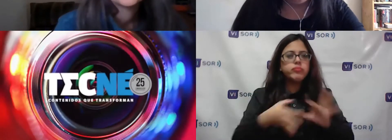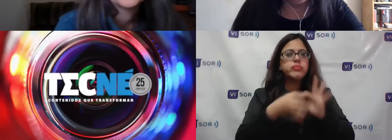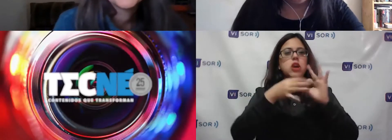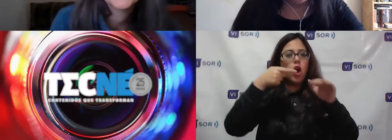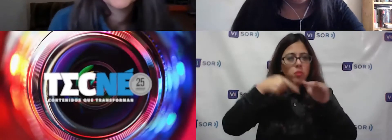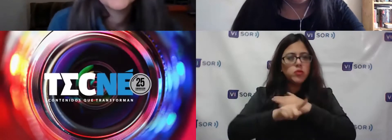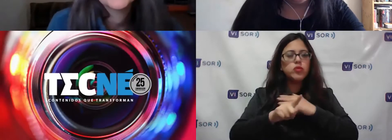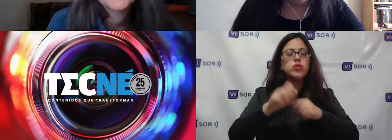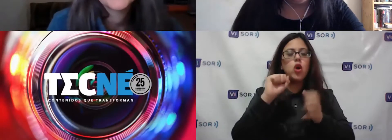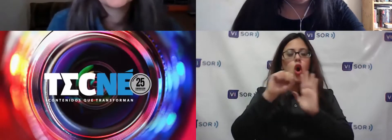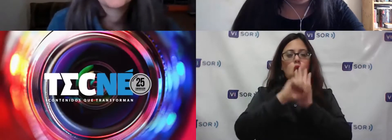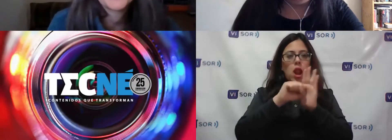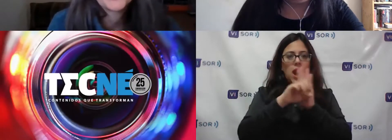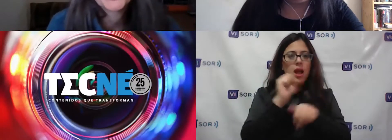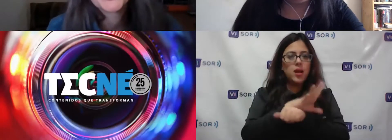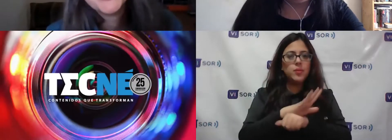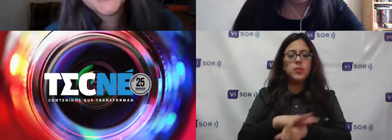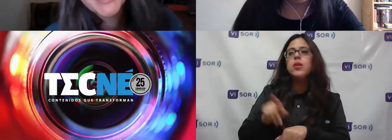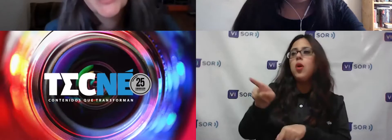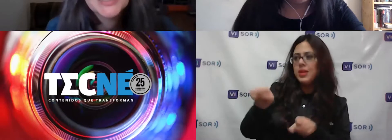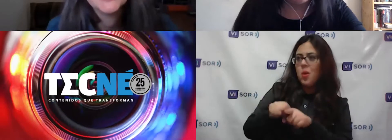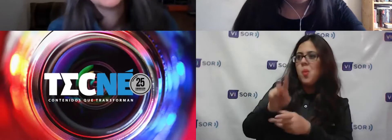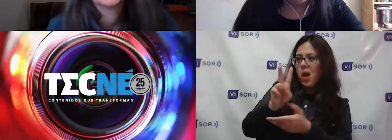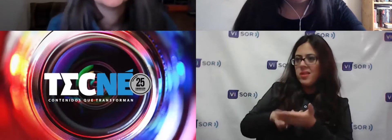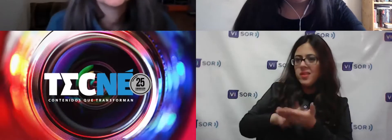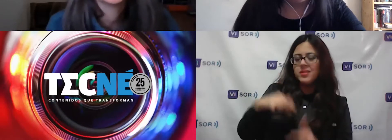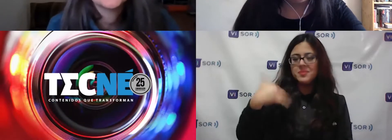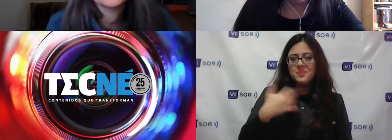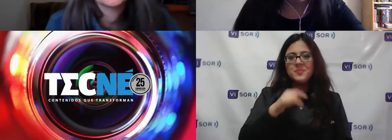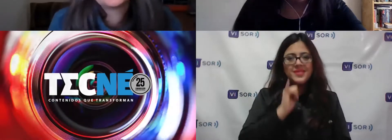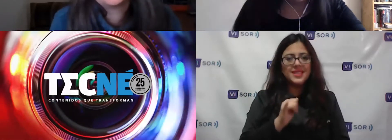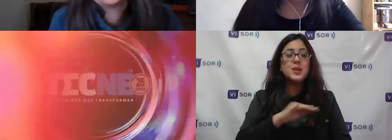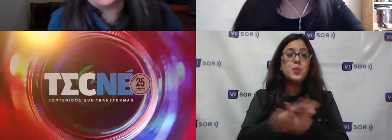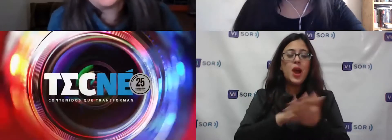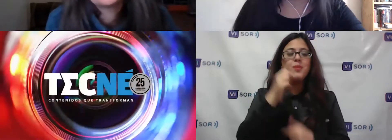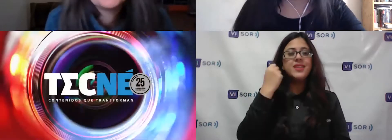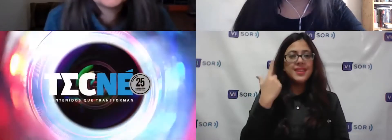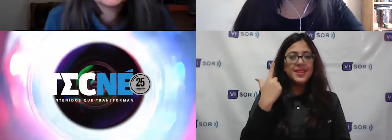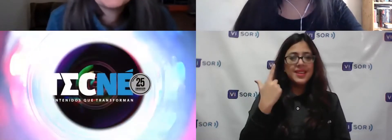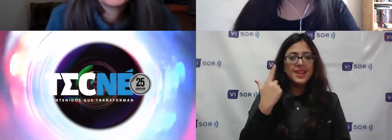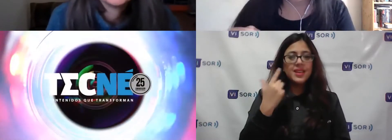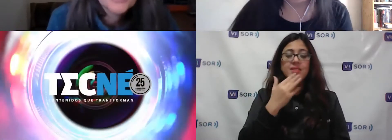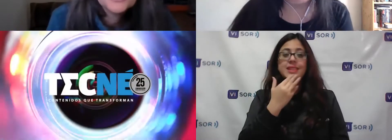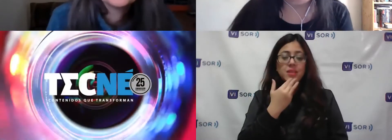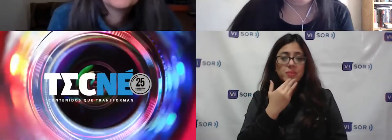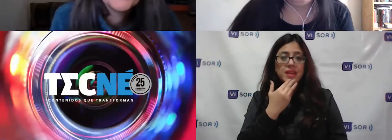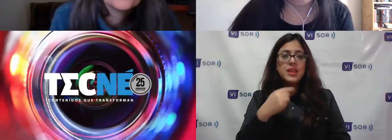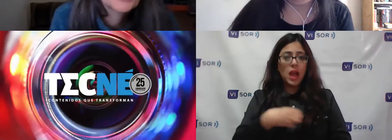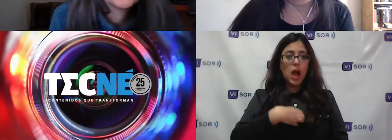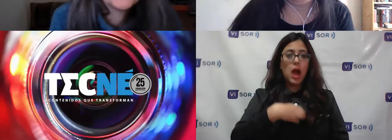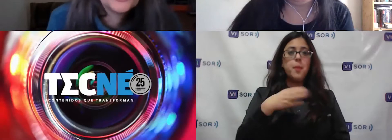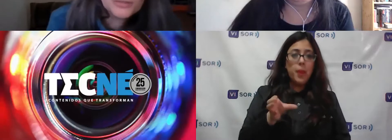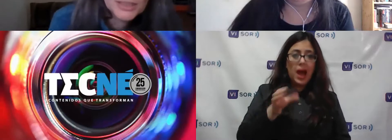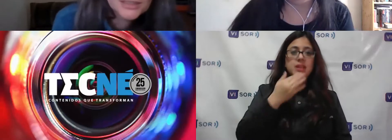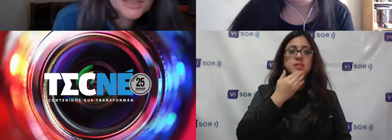oye quién qué reveladores es decir entender y en alguna medida estar empatizando y también con